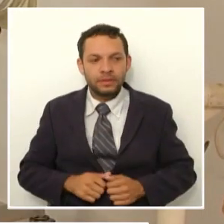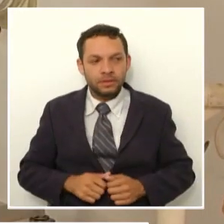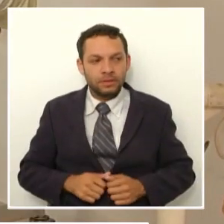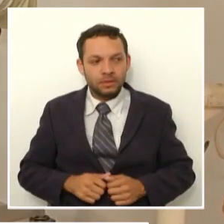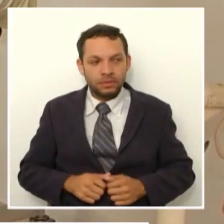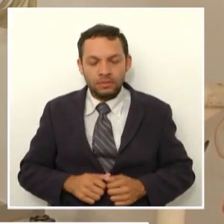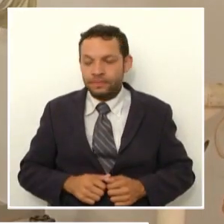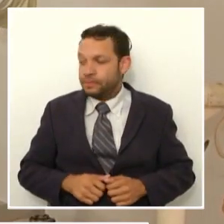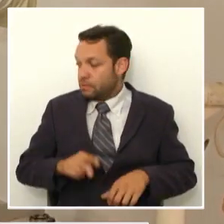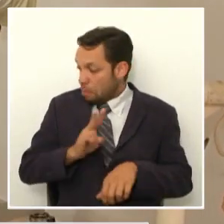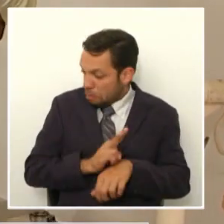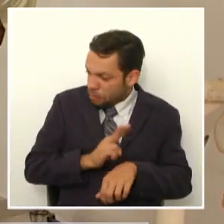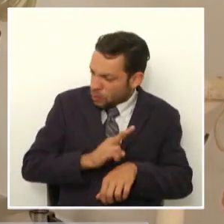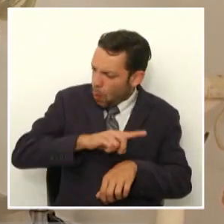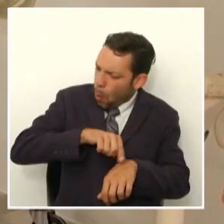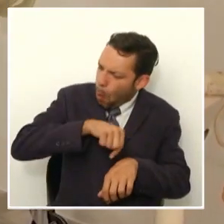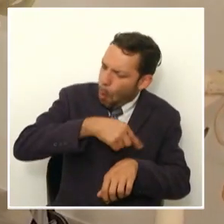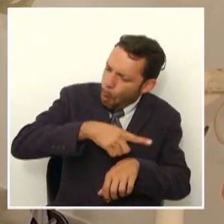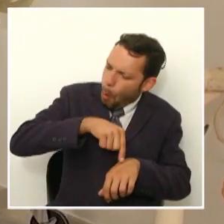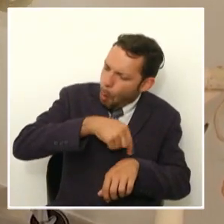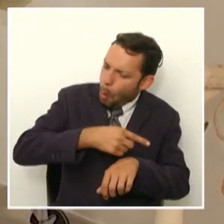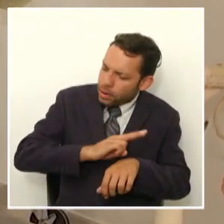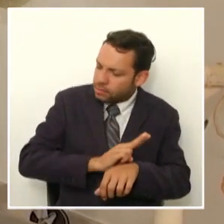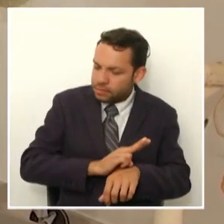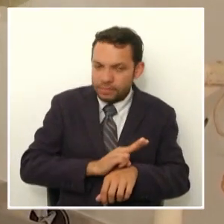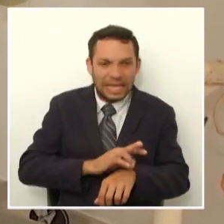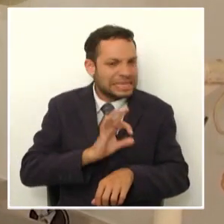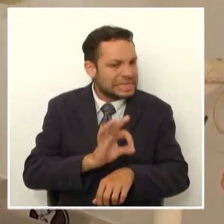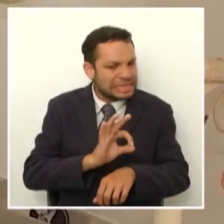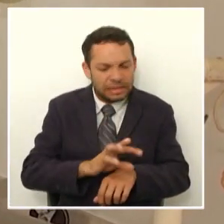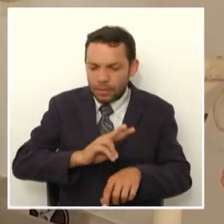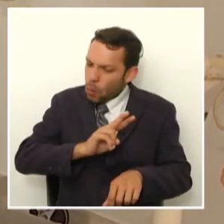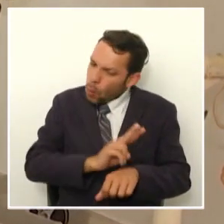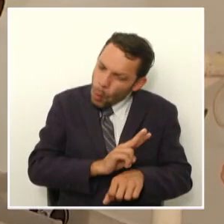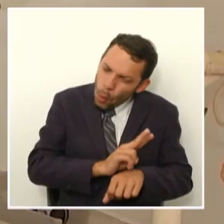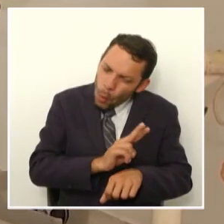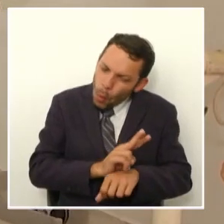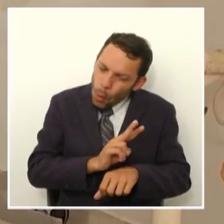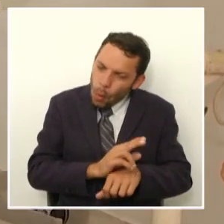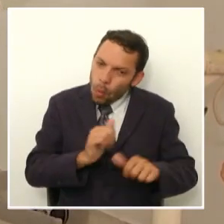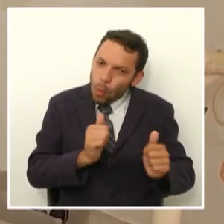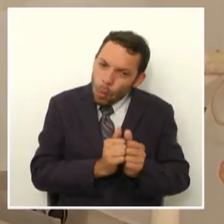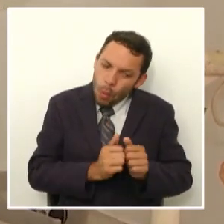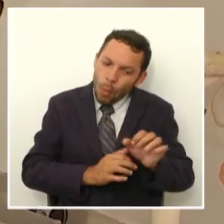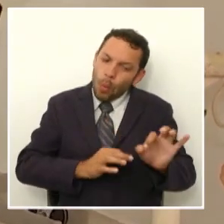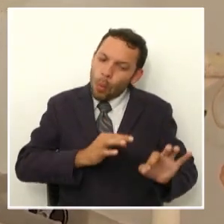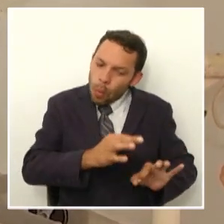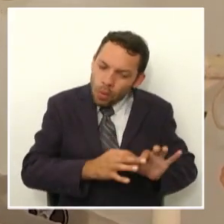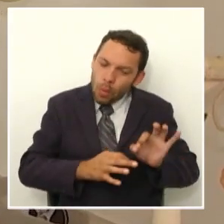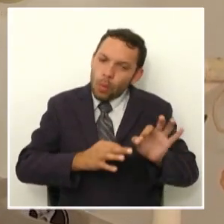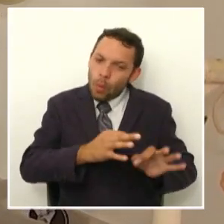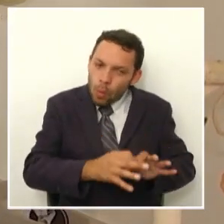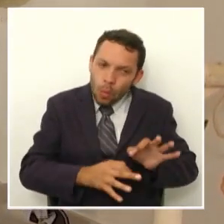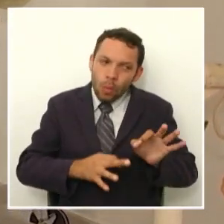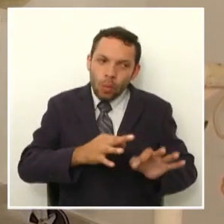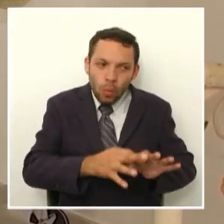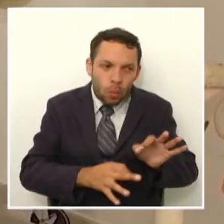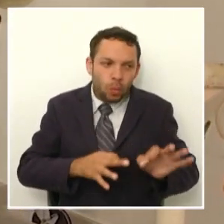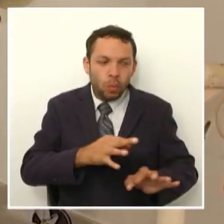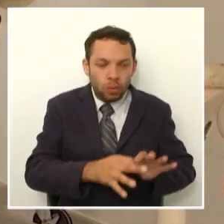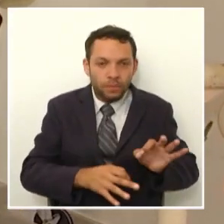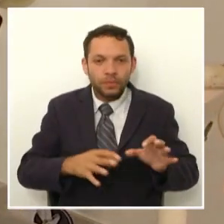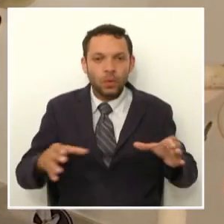no tenían que estar tan pendientes del paciente. Igualitico. Igual. Había que estar al pie del paciente. Teníamos ya un grupo de